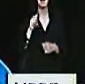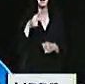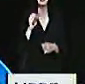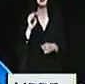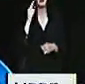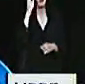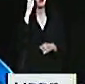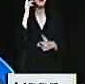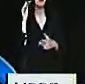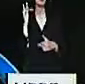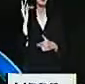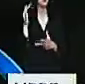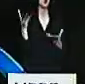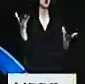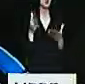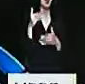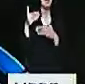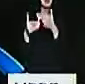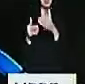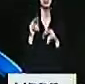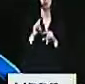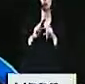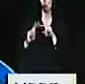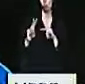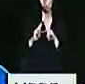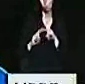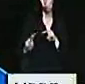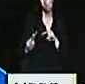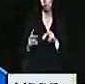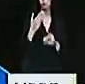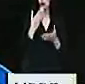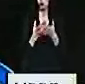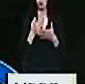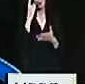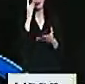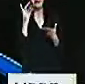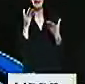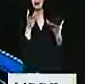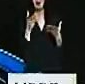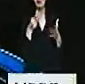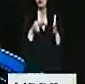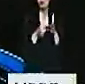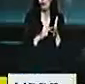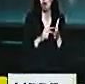adelante? ¿Cómo avanzar en las soluciones, sobre todo cuando el diagnóstico pareciera tan claro hace mucho rato?